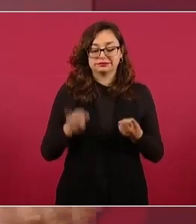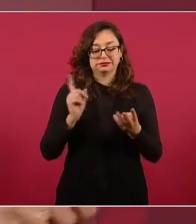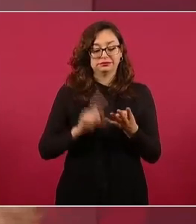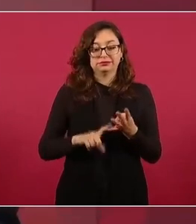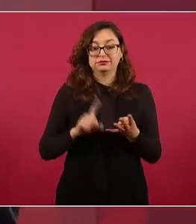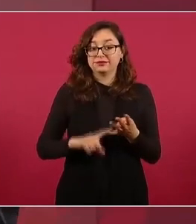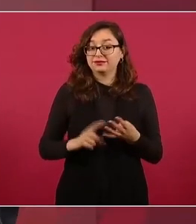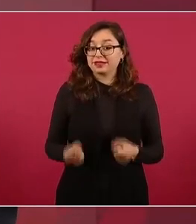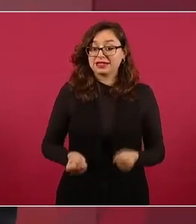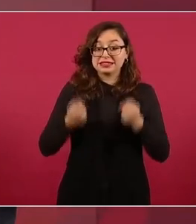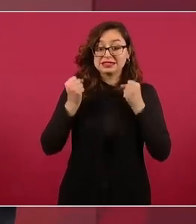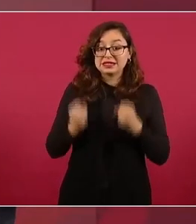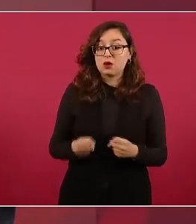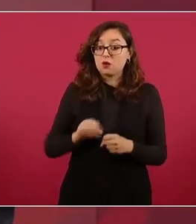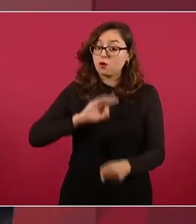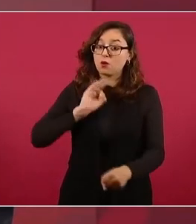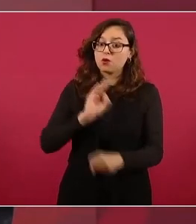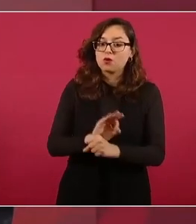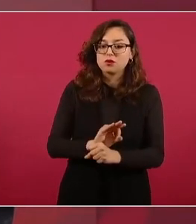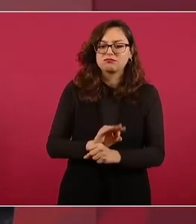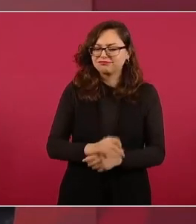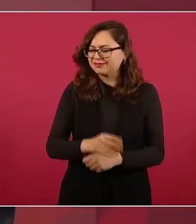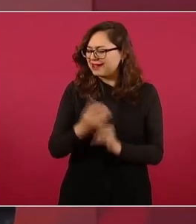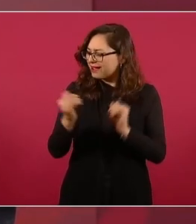lo mismo.